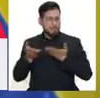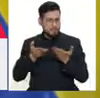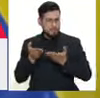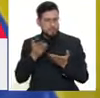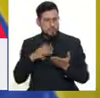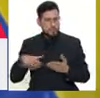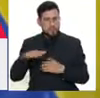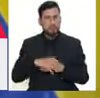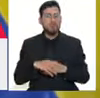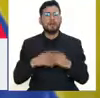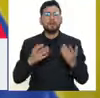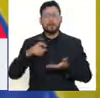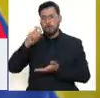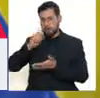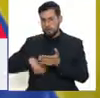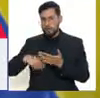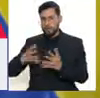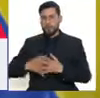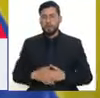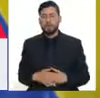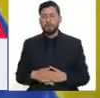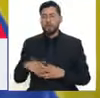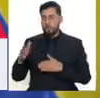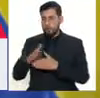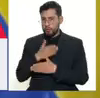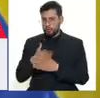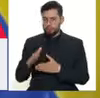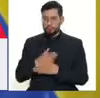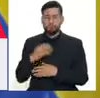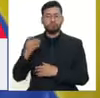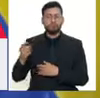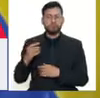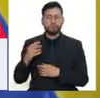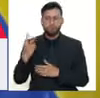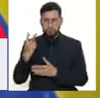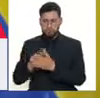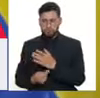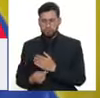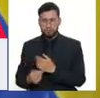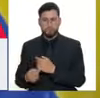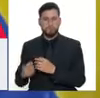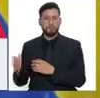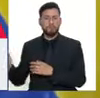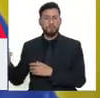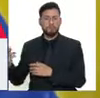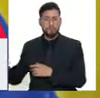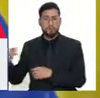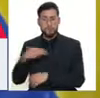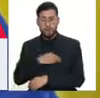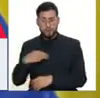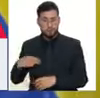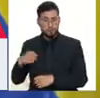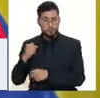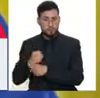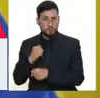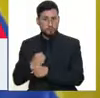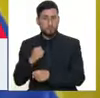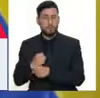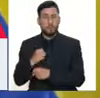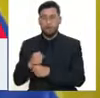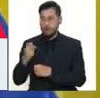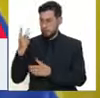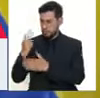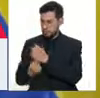civil, la suscripción del convenio de cooperación interinstitucional entre los ministerios de trabajo de